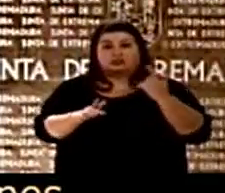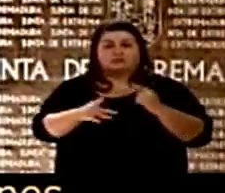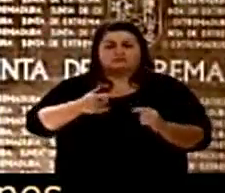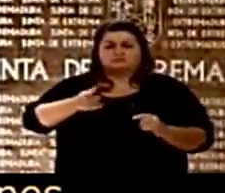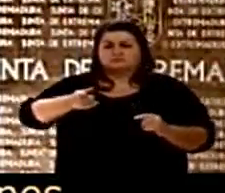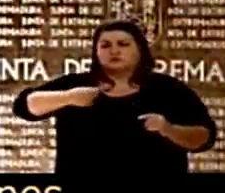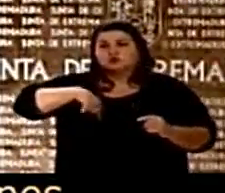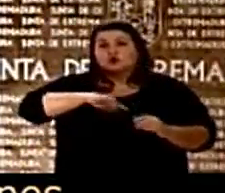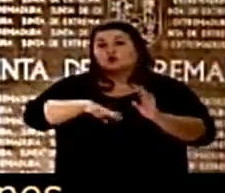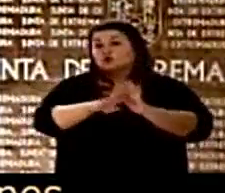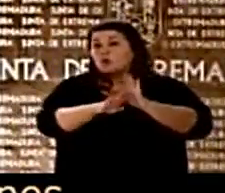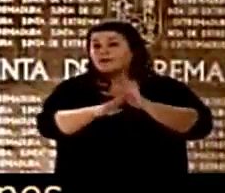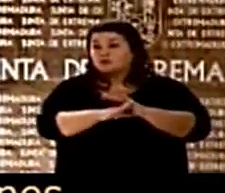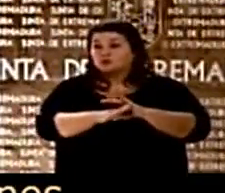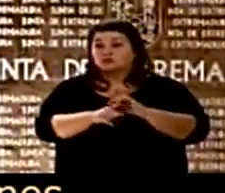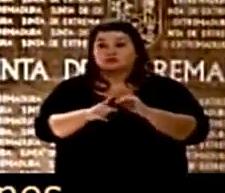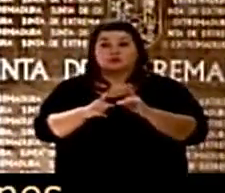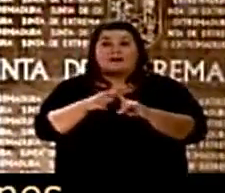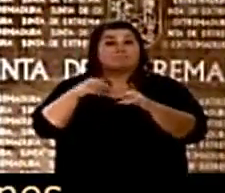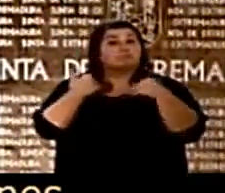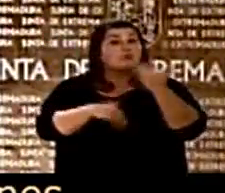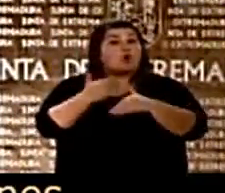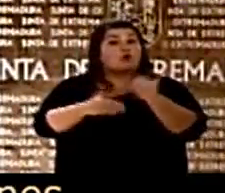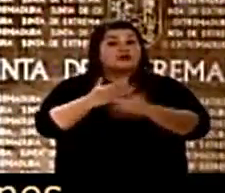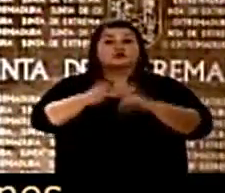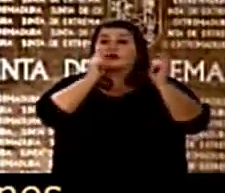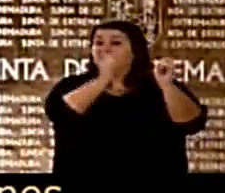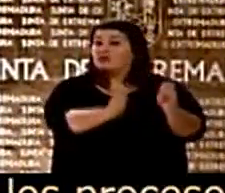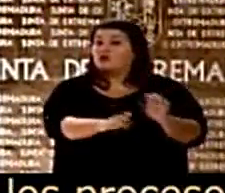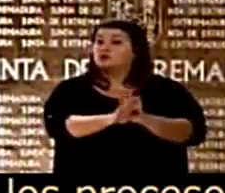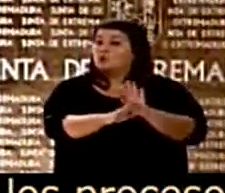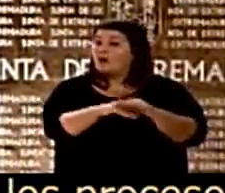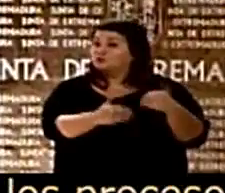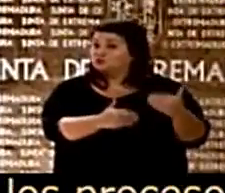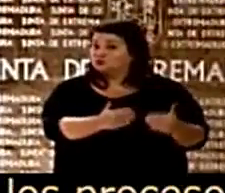seguimos todos los procesos de licitación.